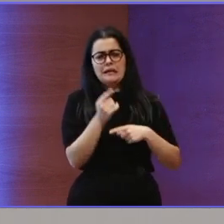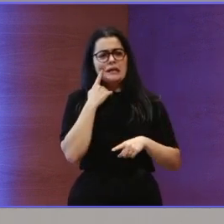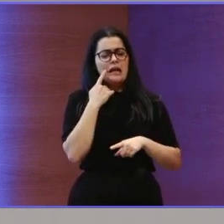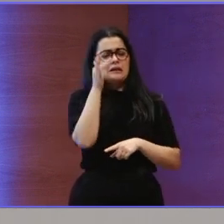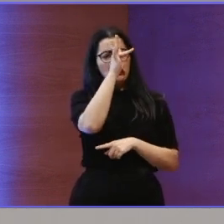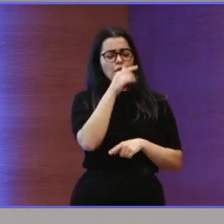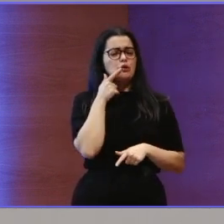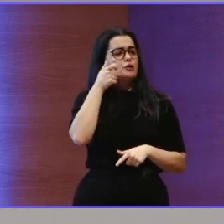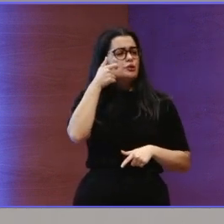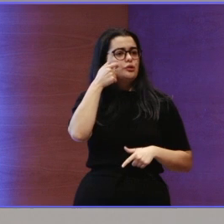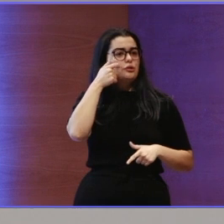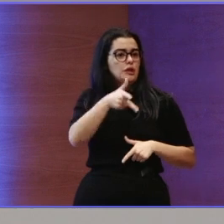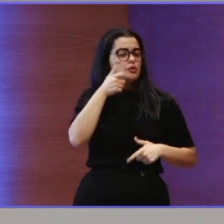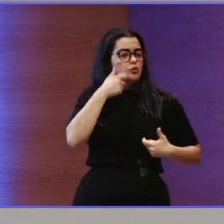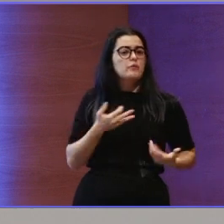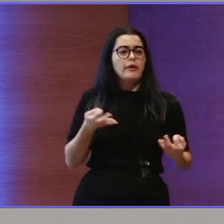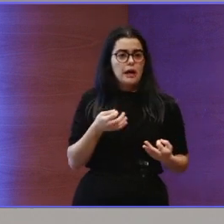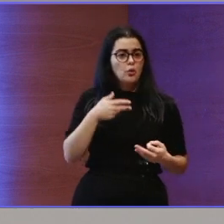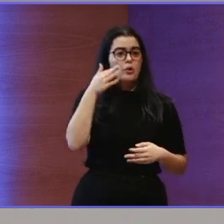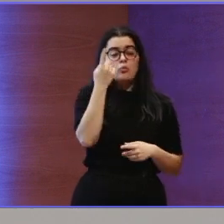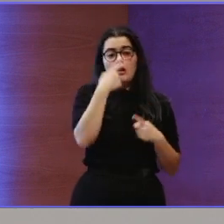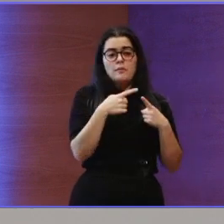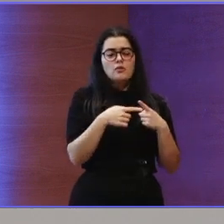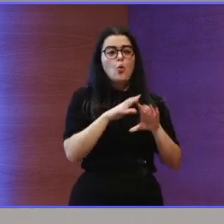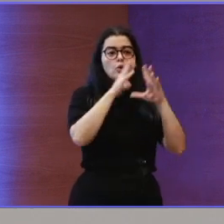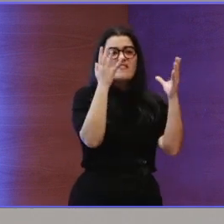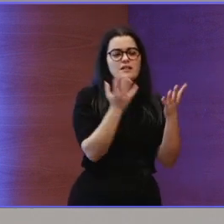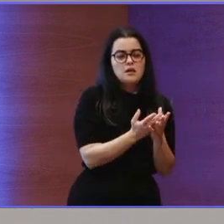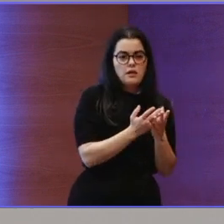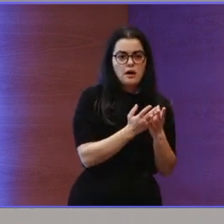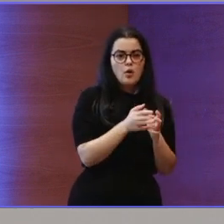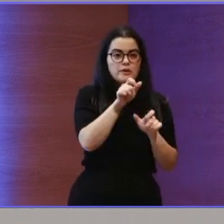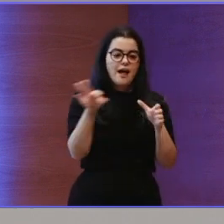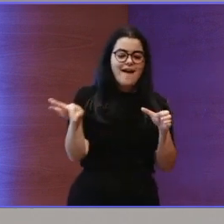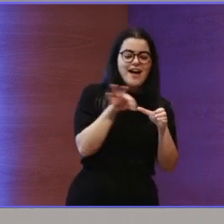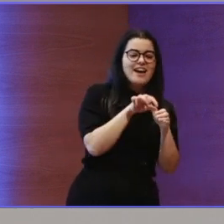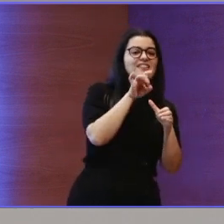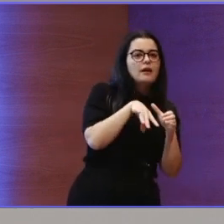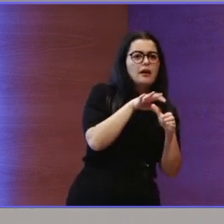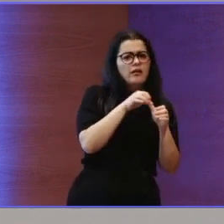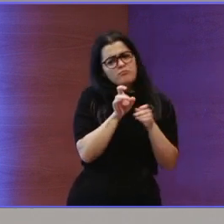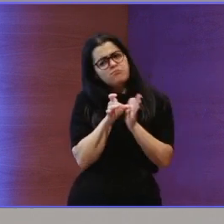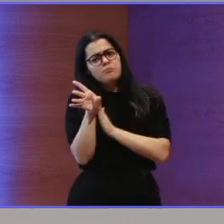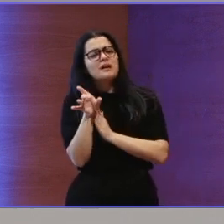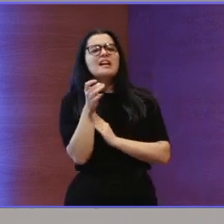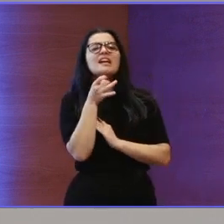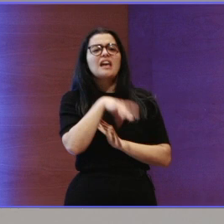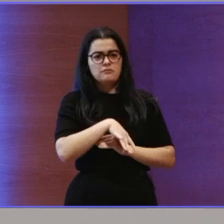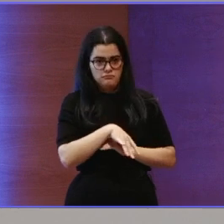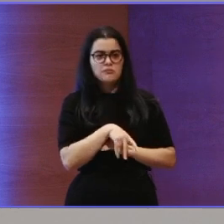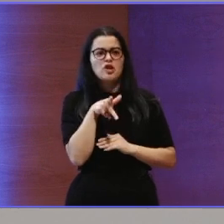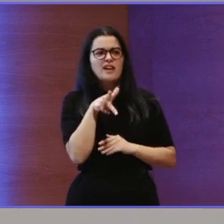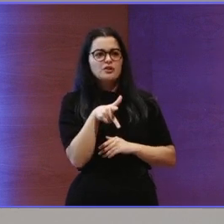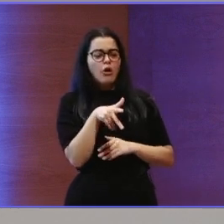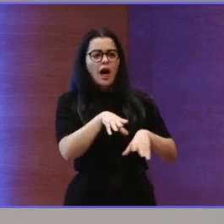los Derechos Humanos nos dice no un elemento es la universalidad A quién dejamos cerca dentro Y a quién dejamos fuera de ese de ese derecho no tendiendo